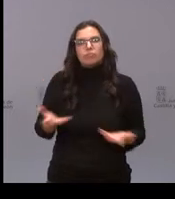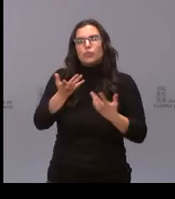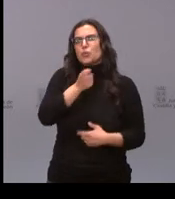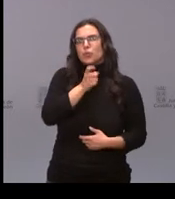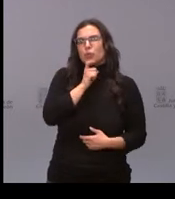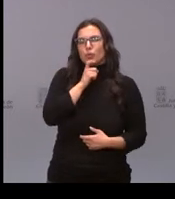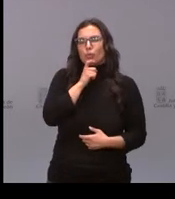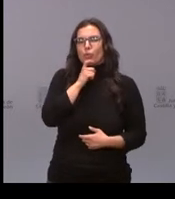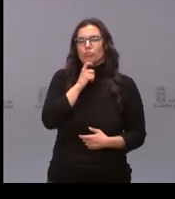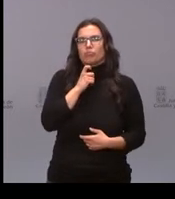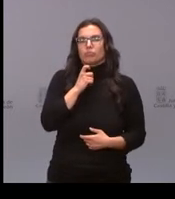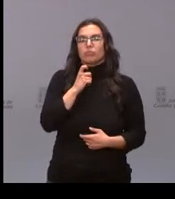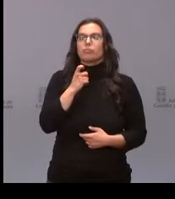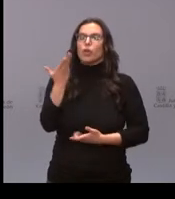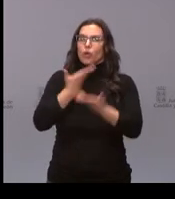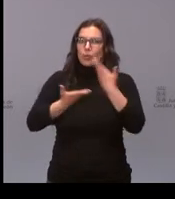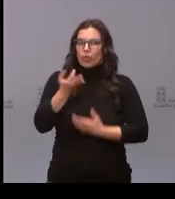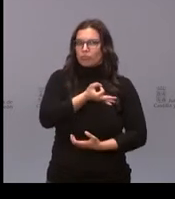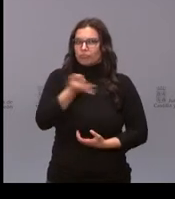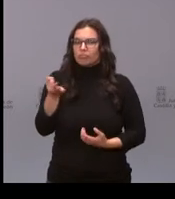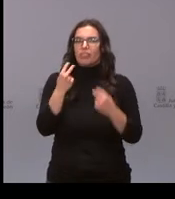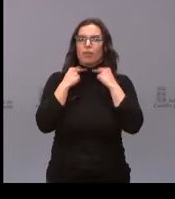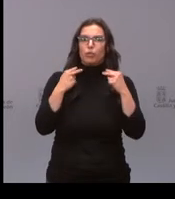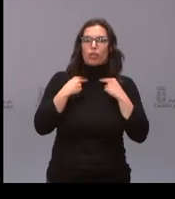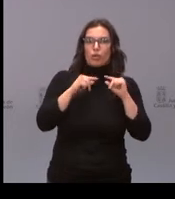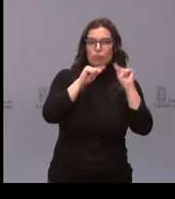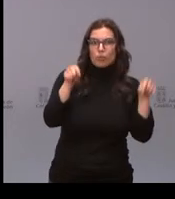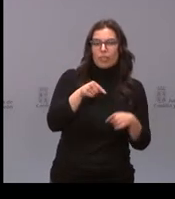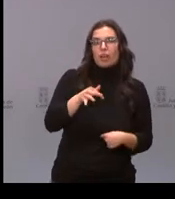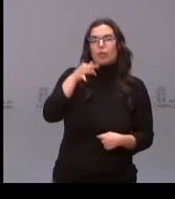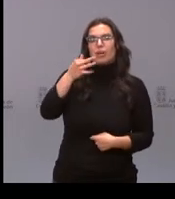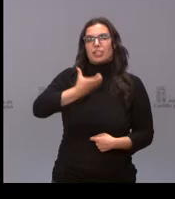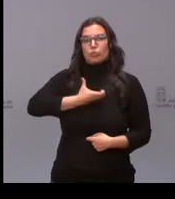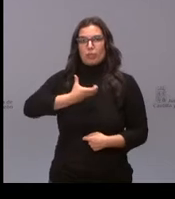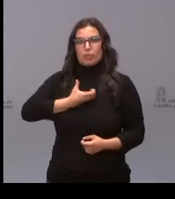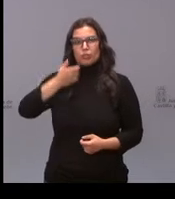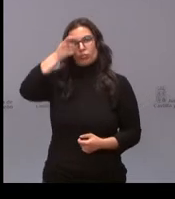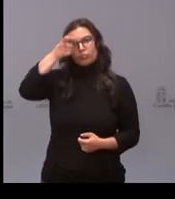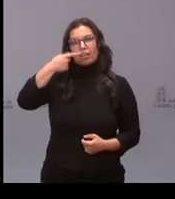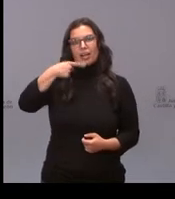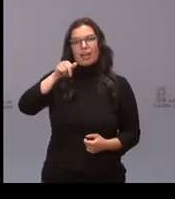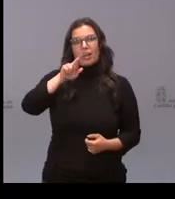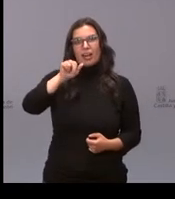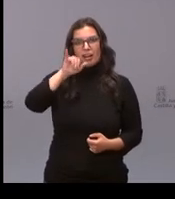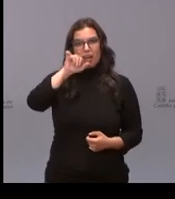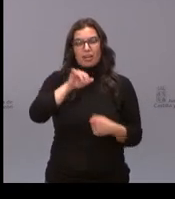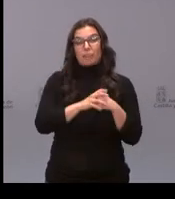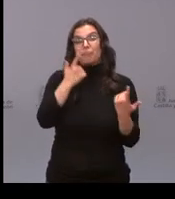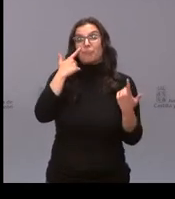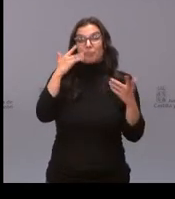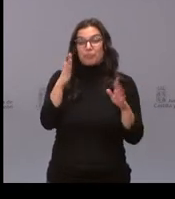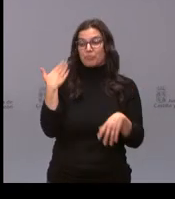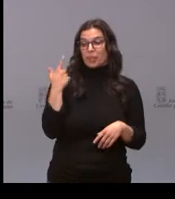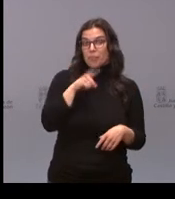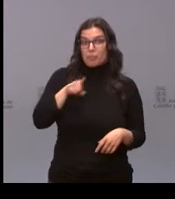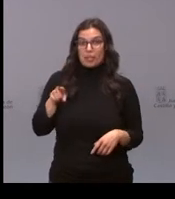muy buenos socios, la Diputación Provincial y el Ayuntamiento de Garray. Fíjense, hay que recordar que en los últimos